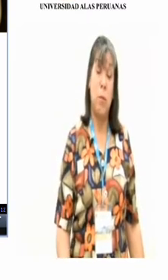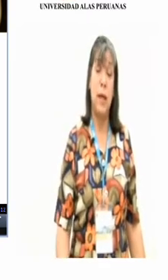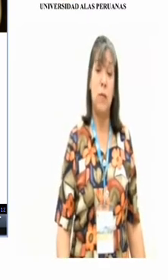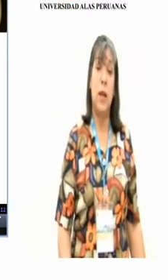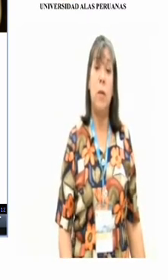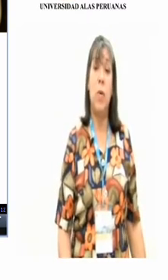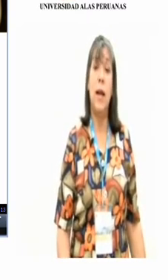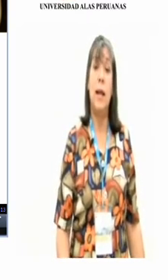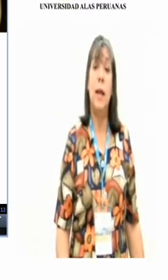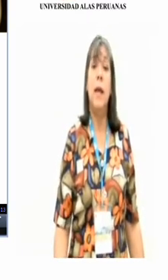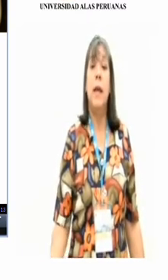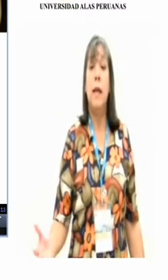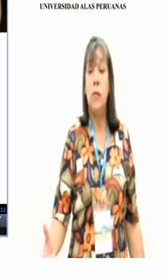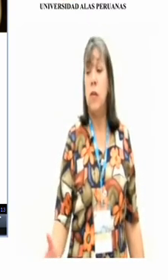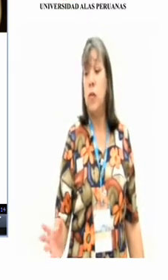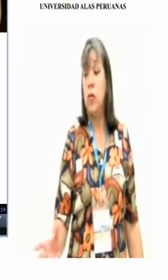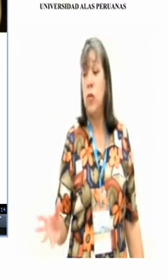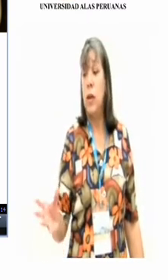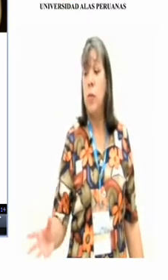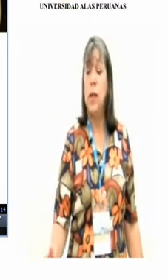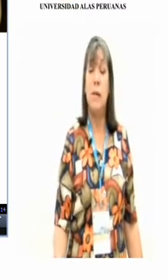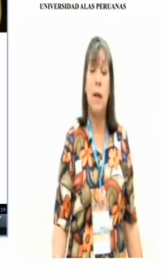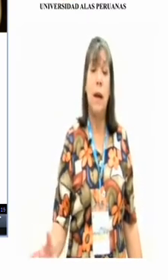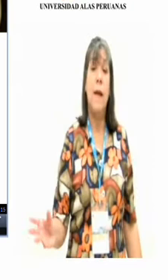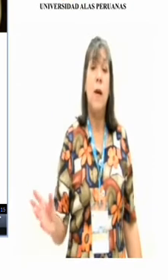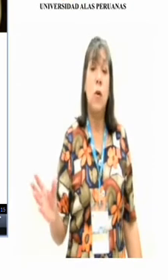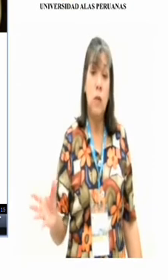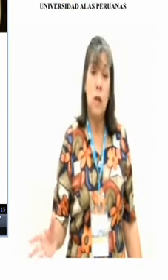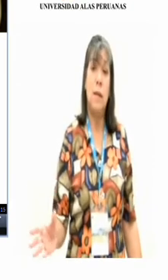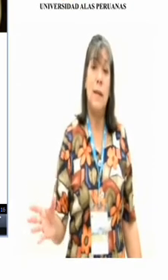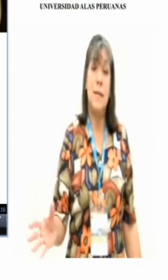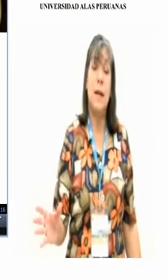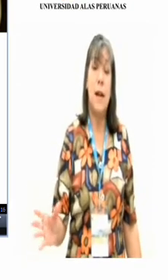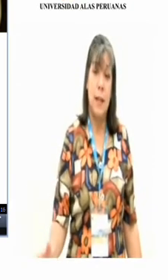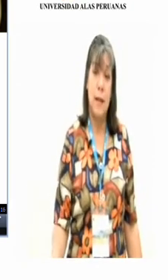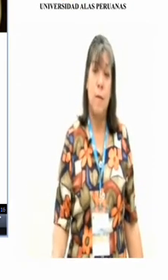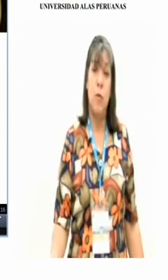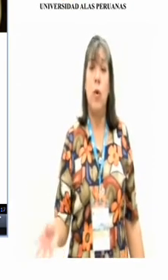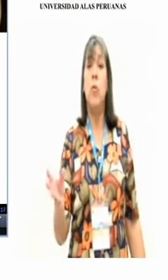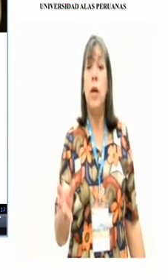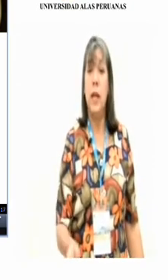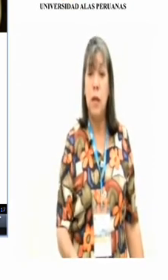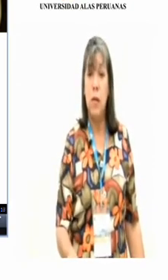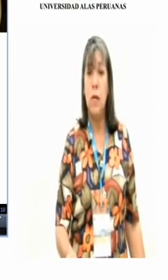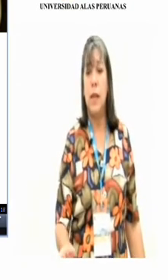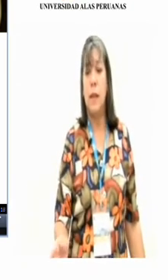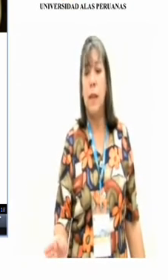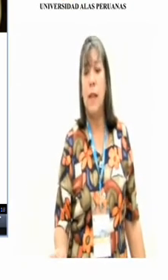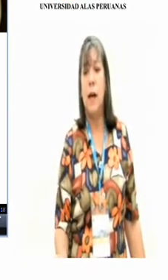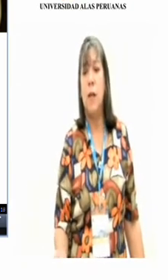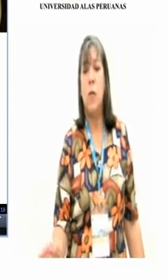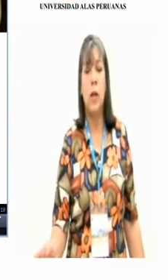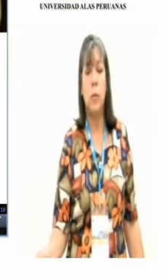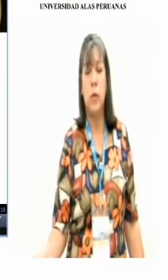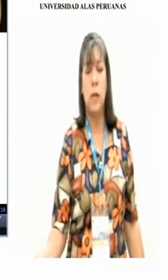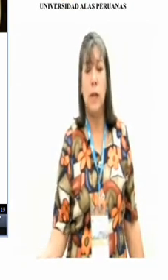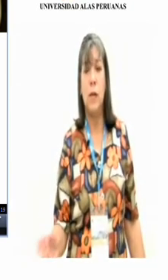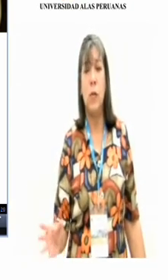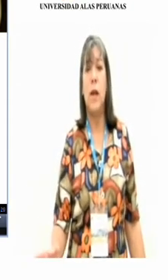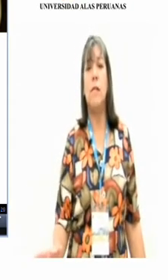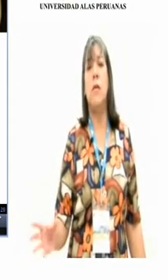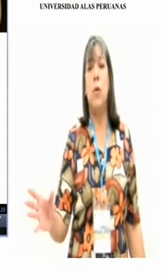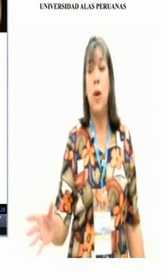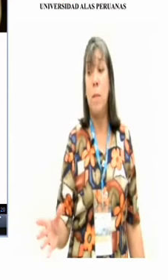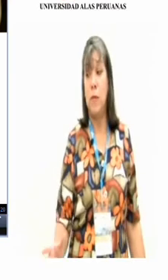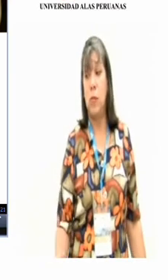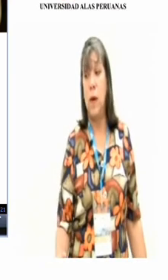con obligaciones laborales. Y entonces nosotros tenemos que ser conscientes de esa realidad. No es un niño que está dedicado un alto